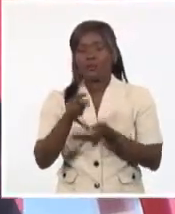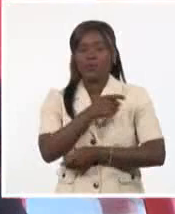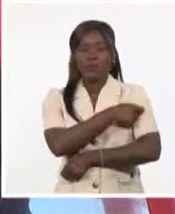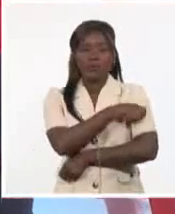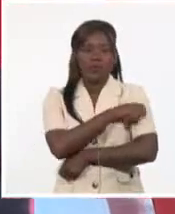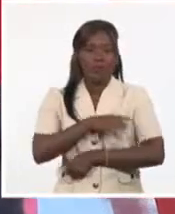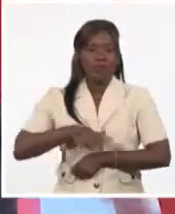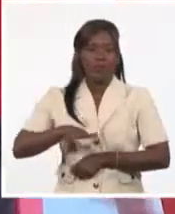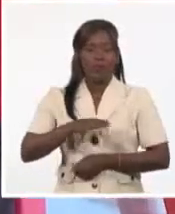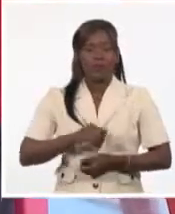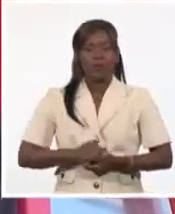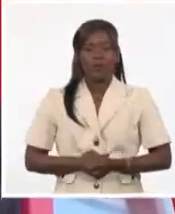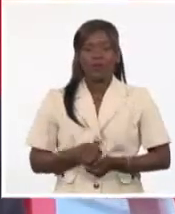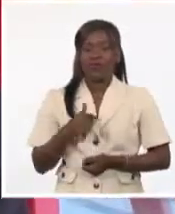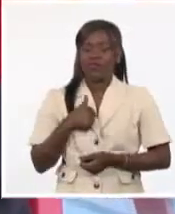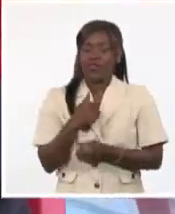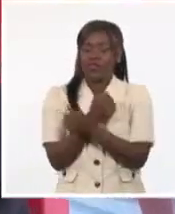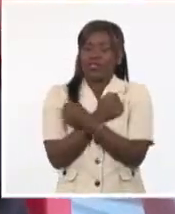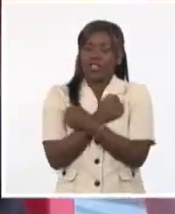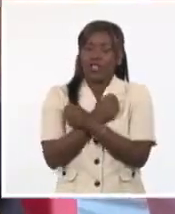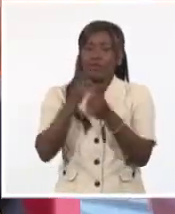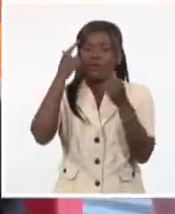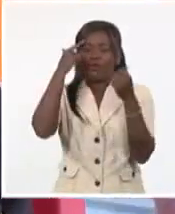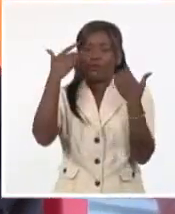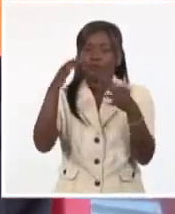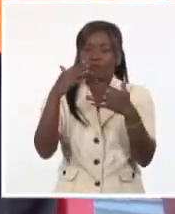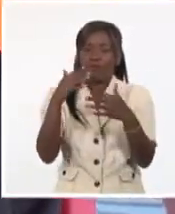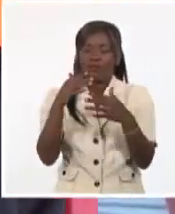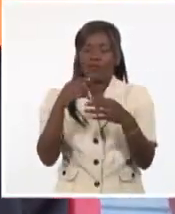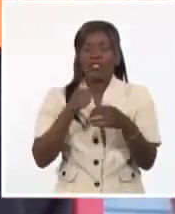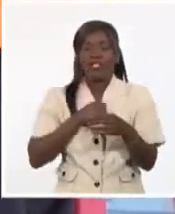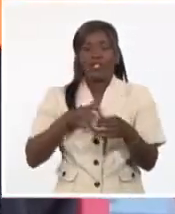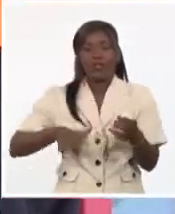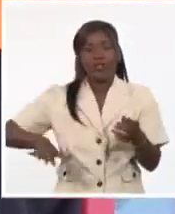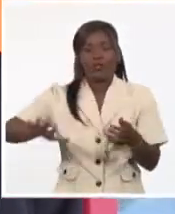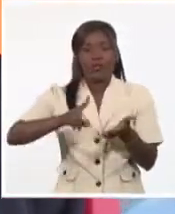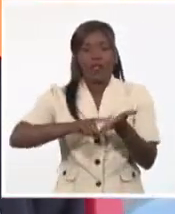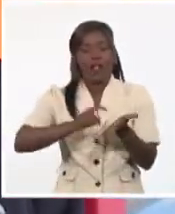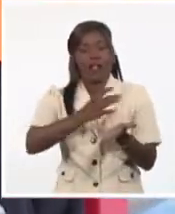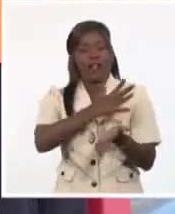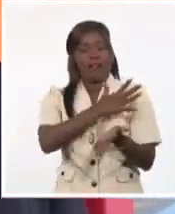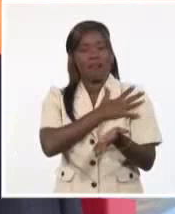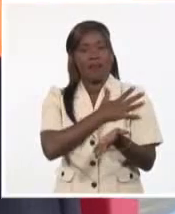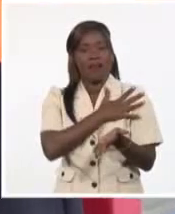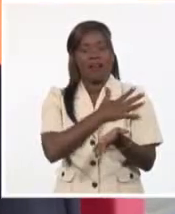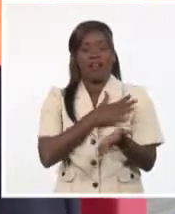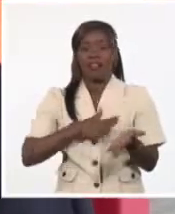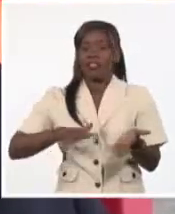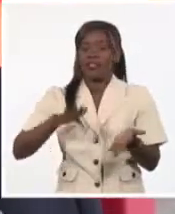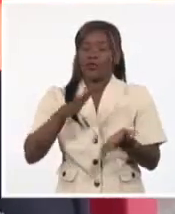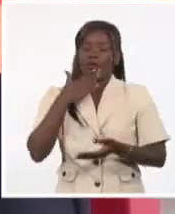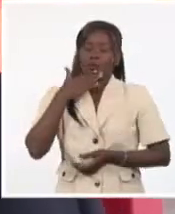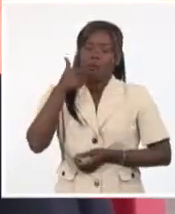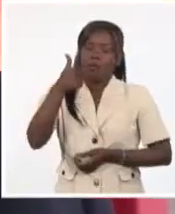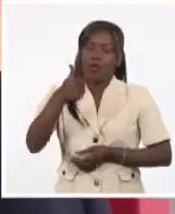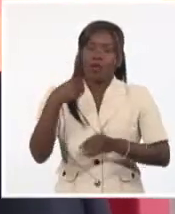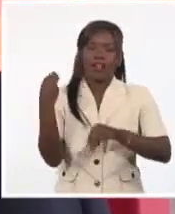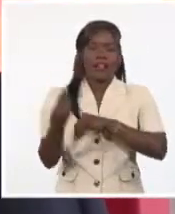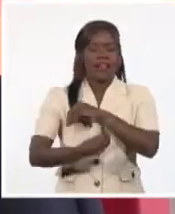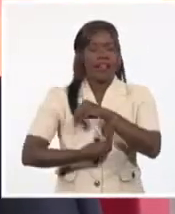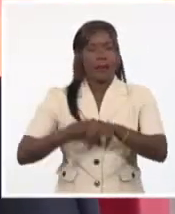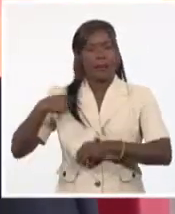deseo millones de felicidades, mucha paz, que todo sea mejor todos los